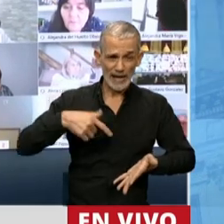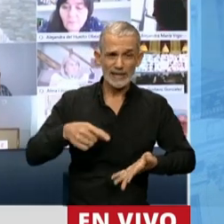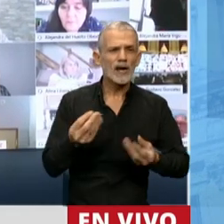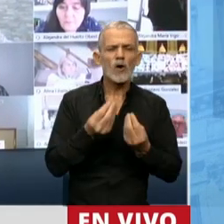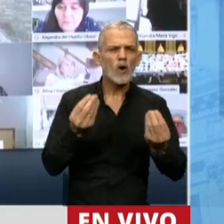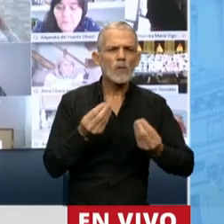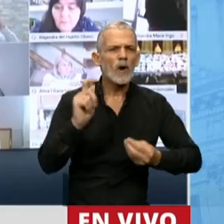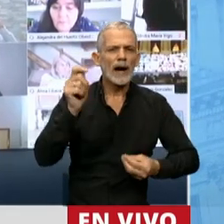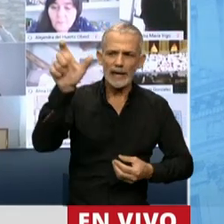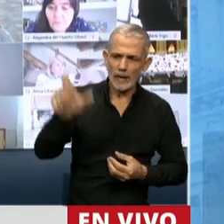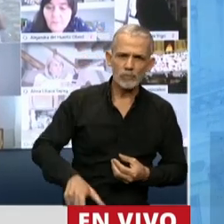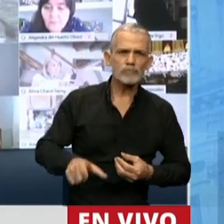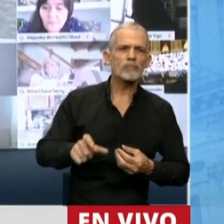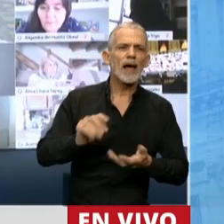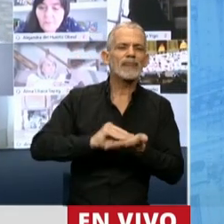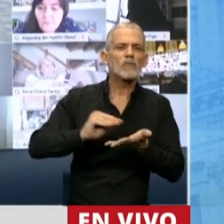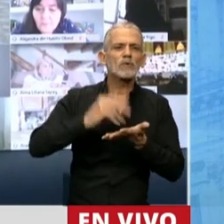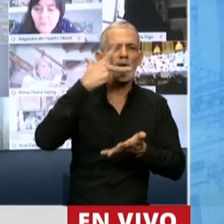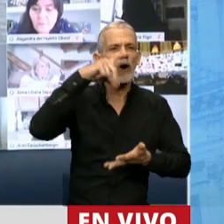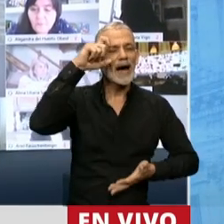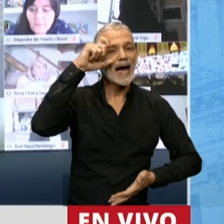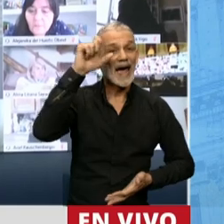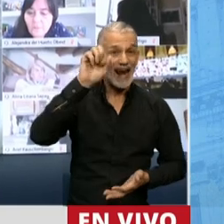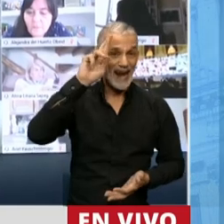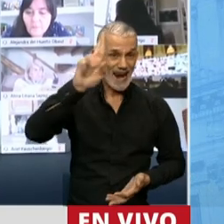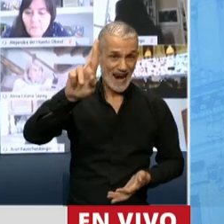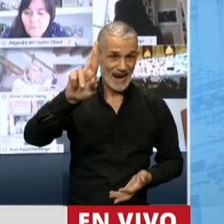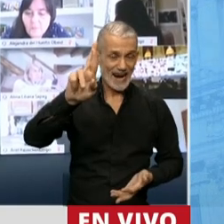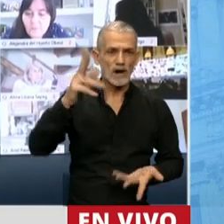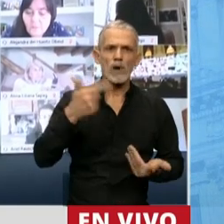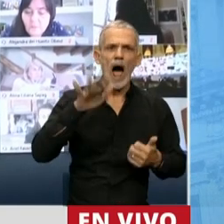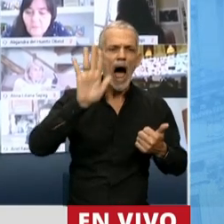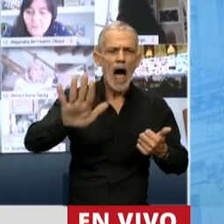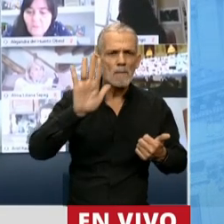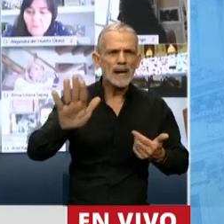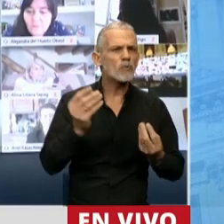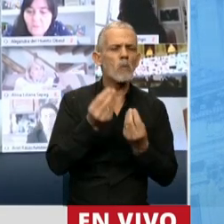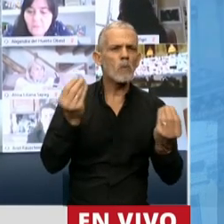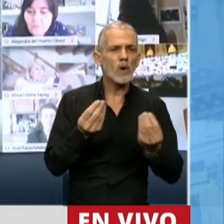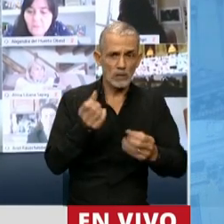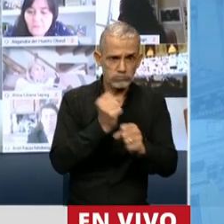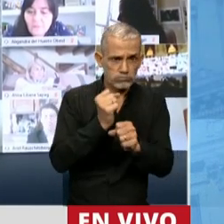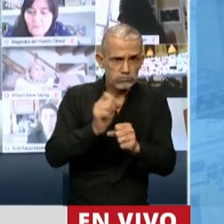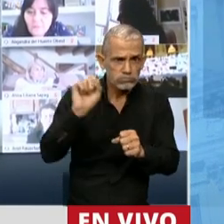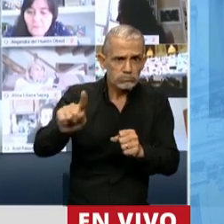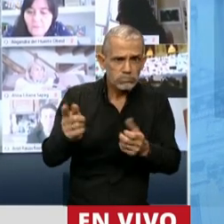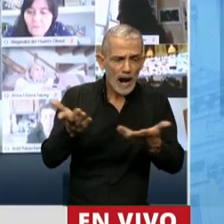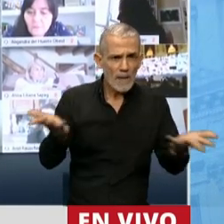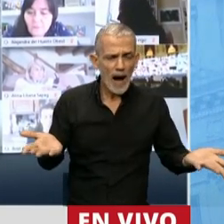como la que ha sufrido el diputado Carlos Heller. Ha sido amenazado por ejercitar su función.